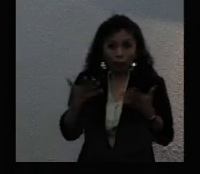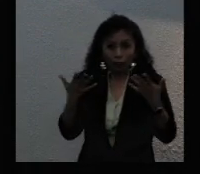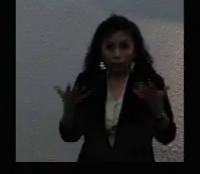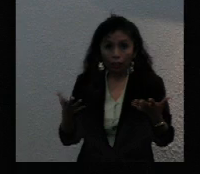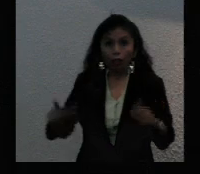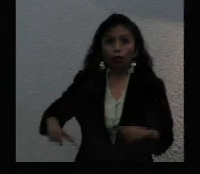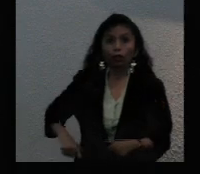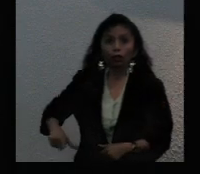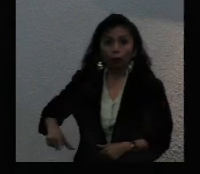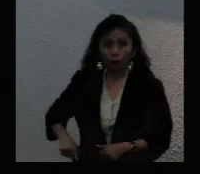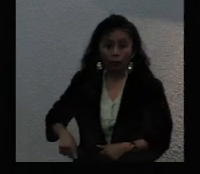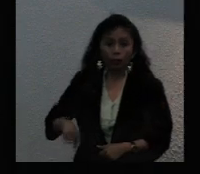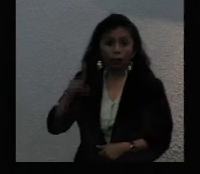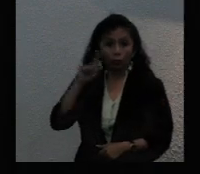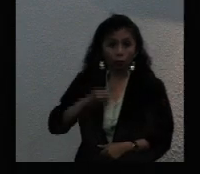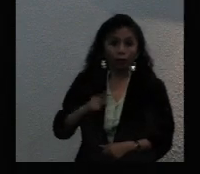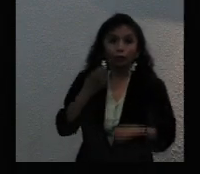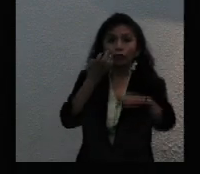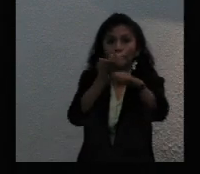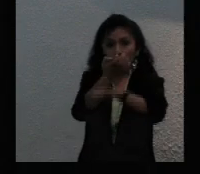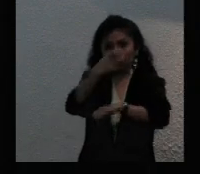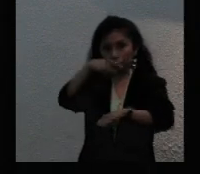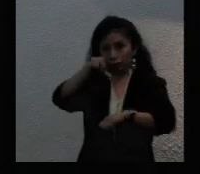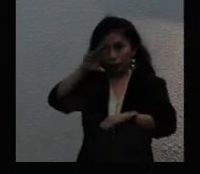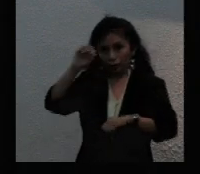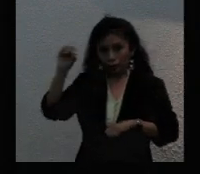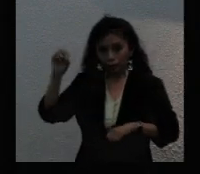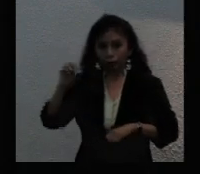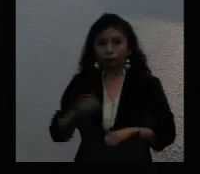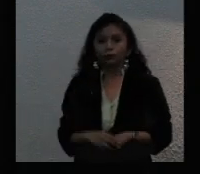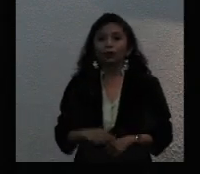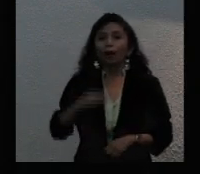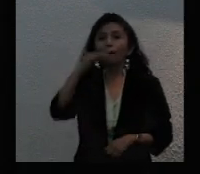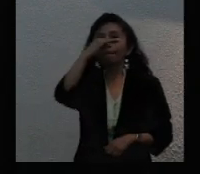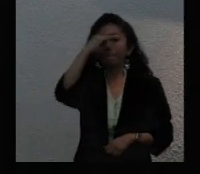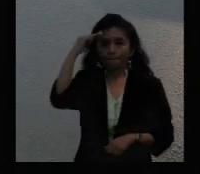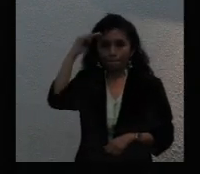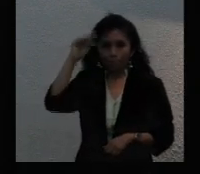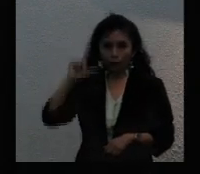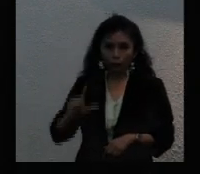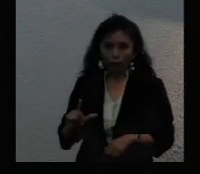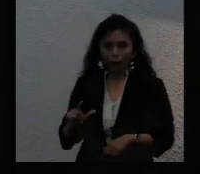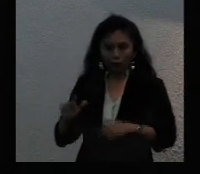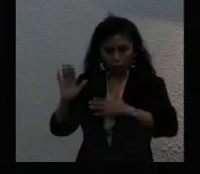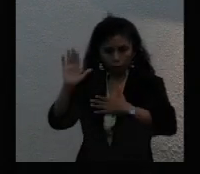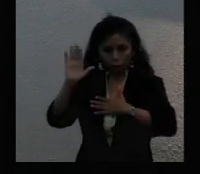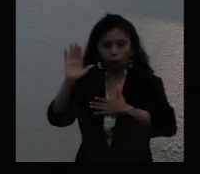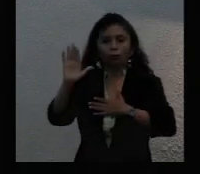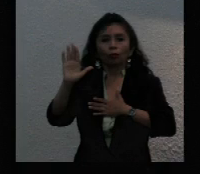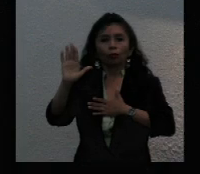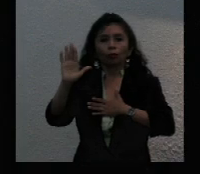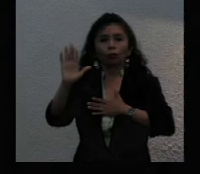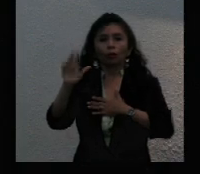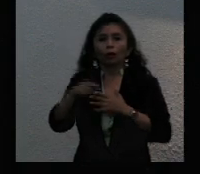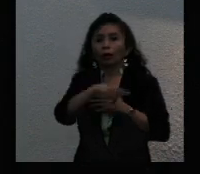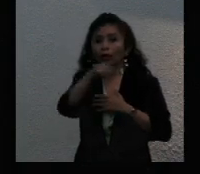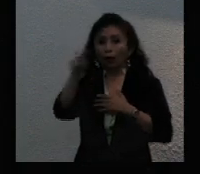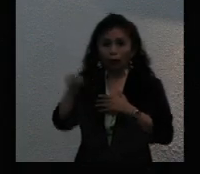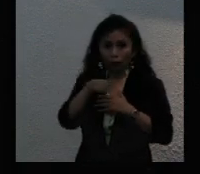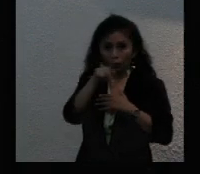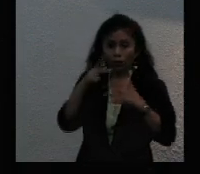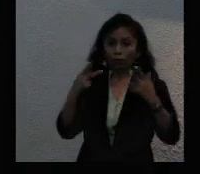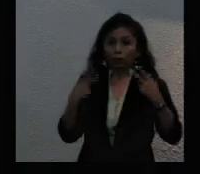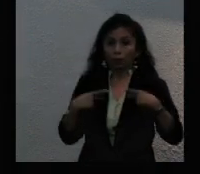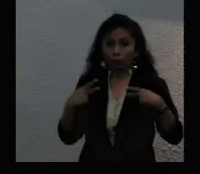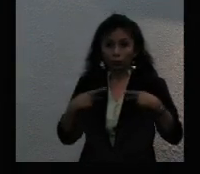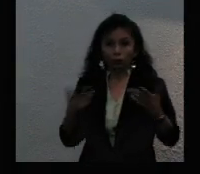de gobernadora del Estado de Quintana Roo, Mara Lezama, juró ante las y los integrantes